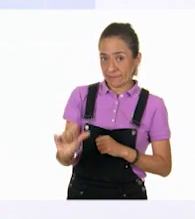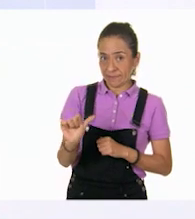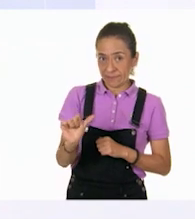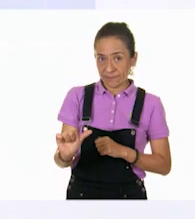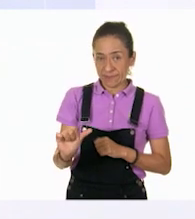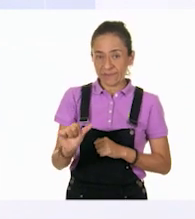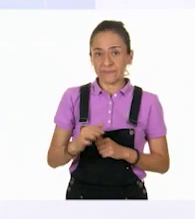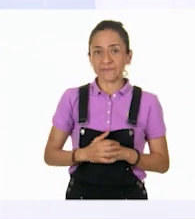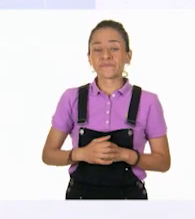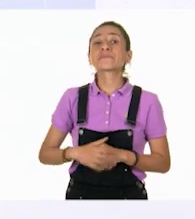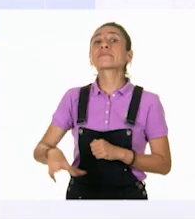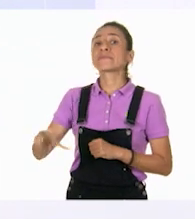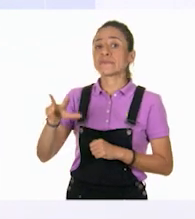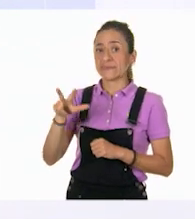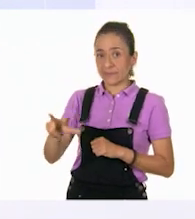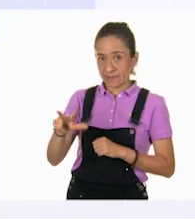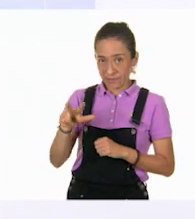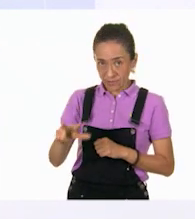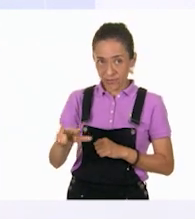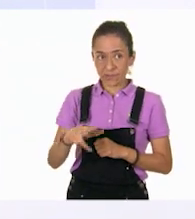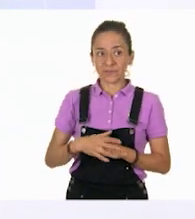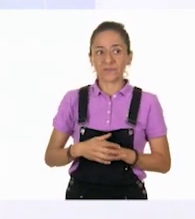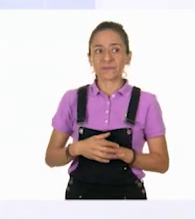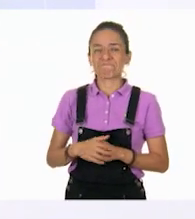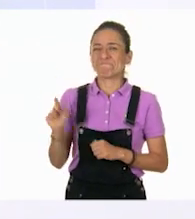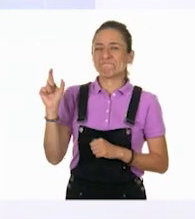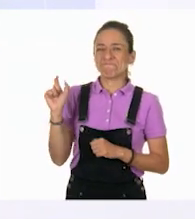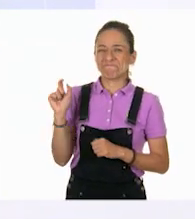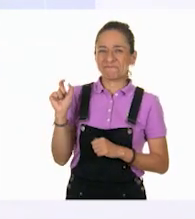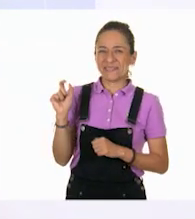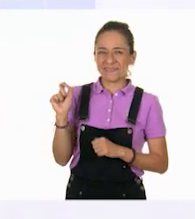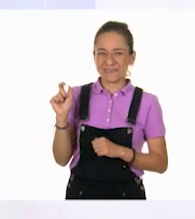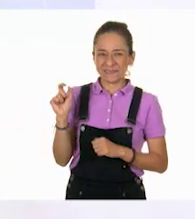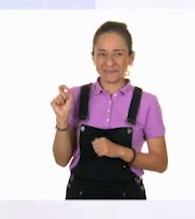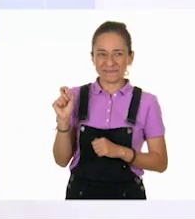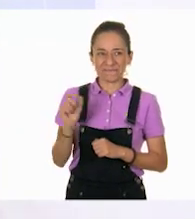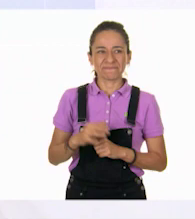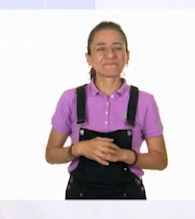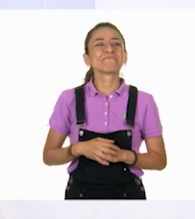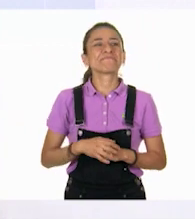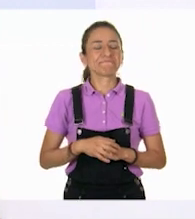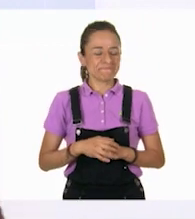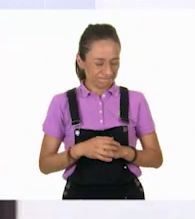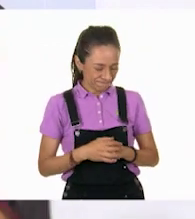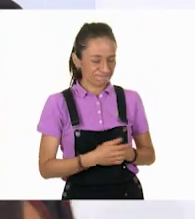16, 18 y 20. 20.